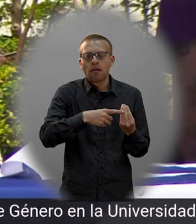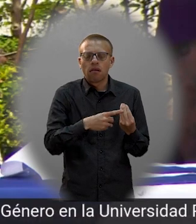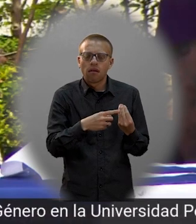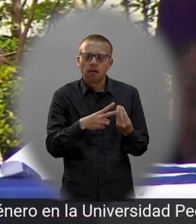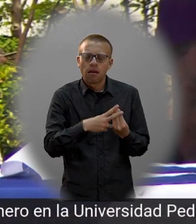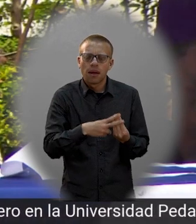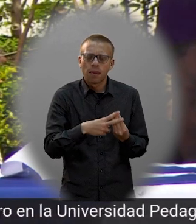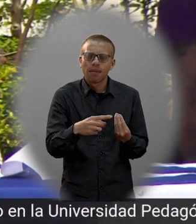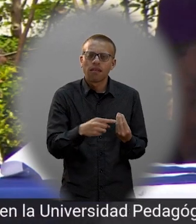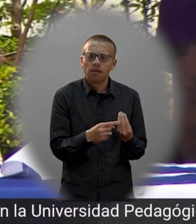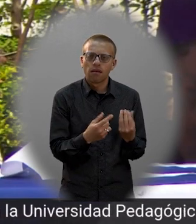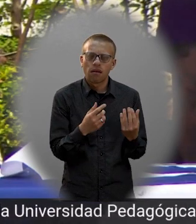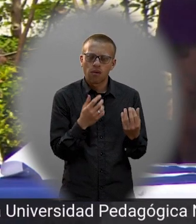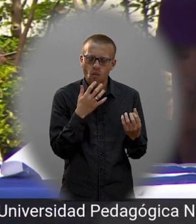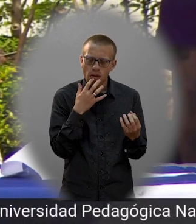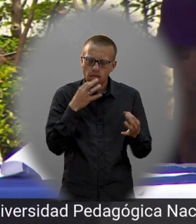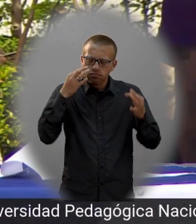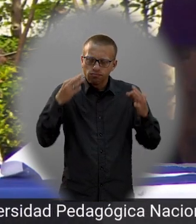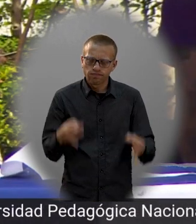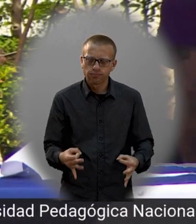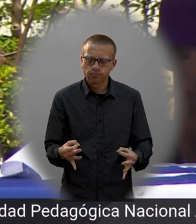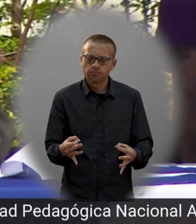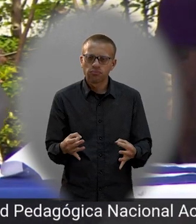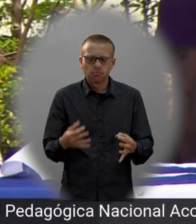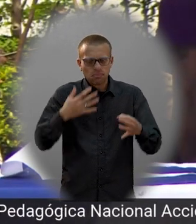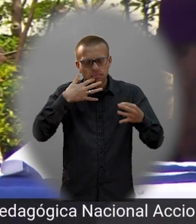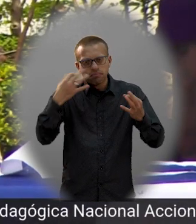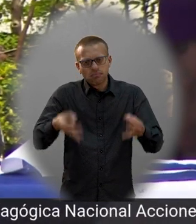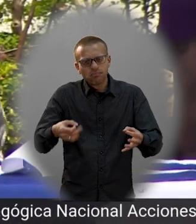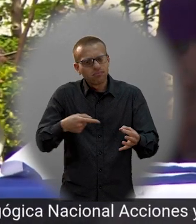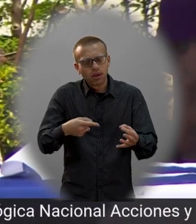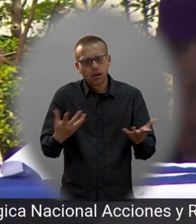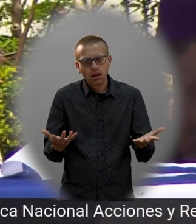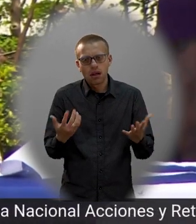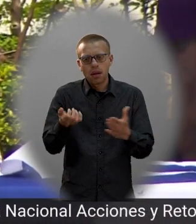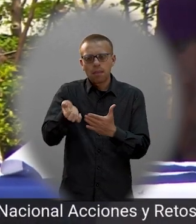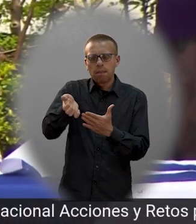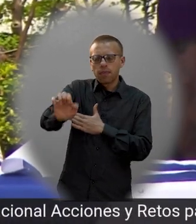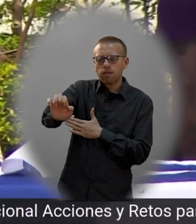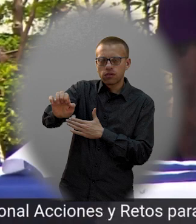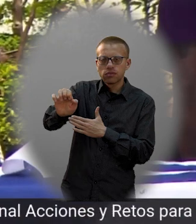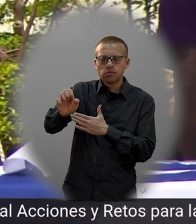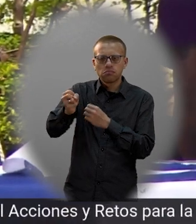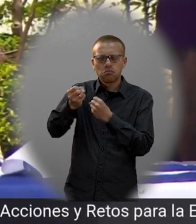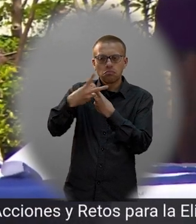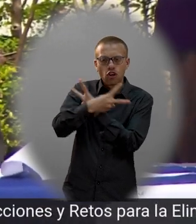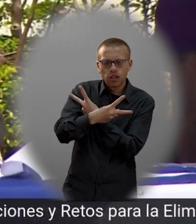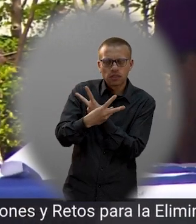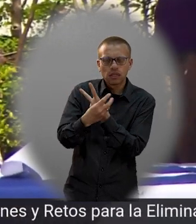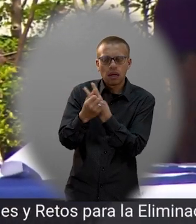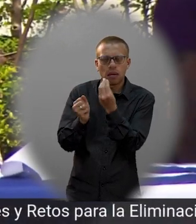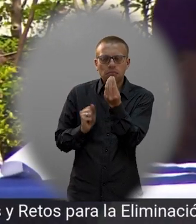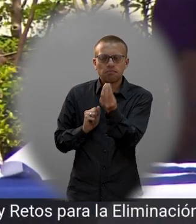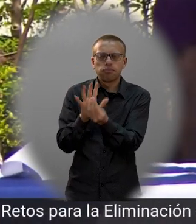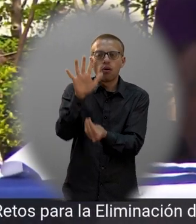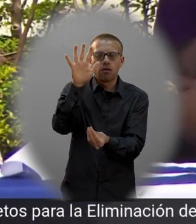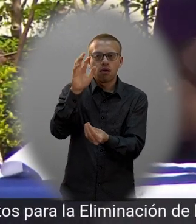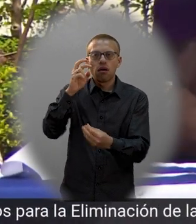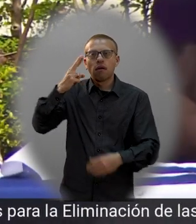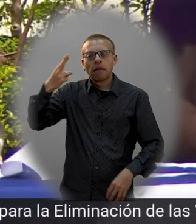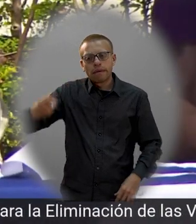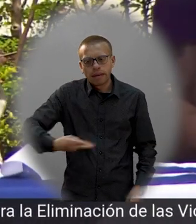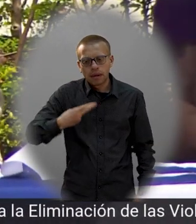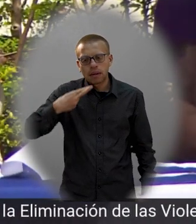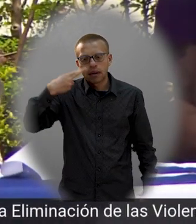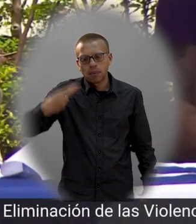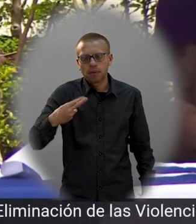el aquí y el ahora efectivo la prevención de esas formas de violencia y generar las condiciones de no repetición,